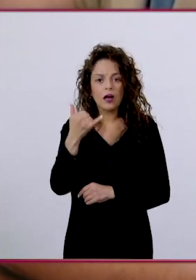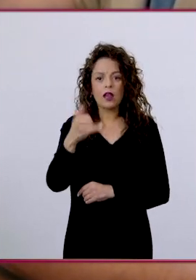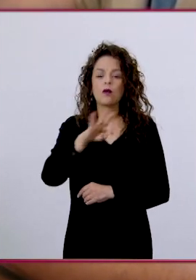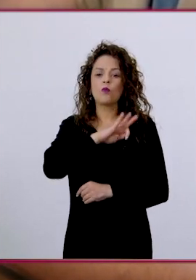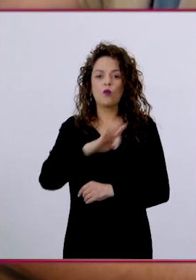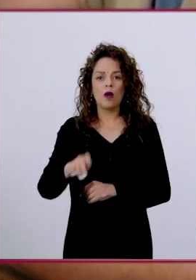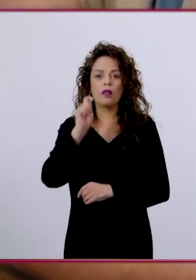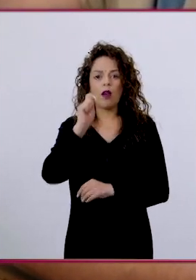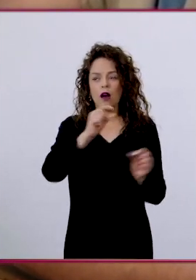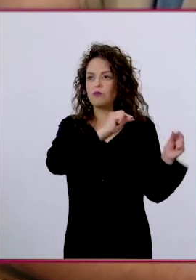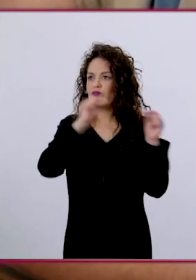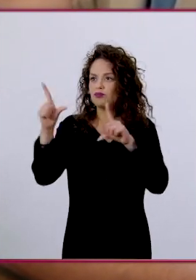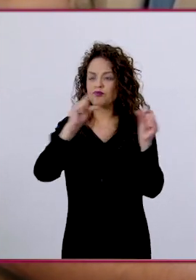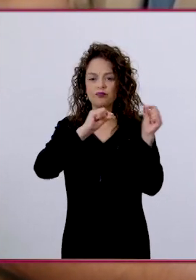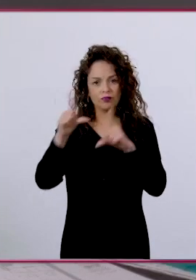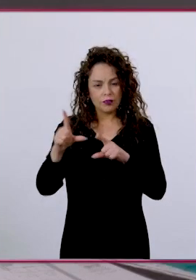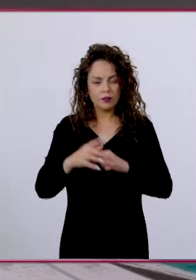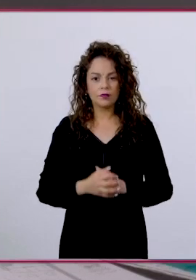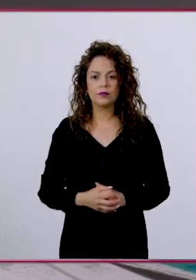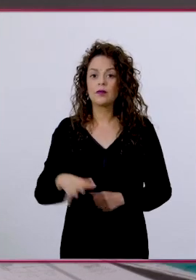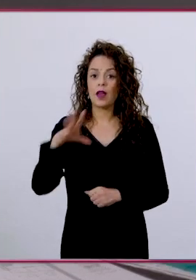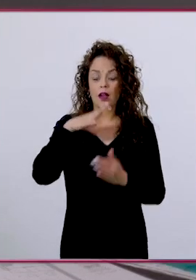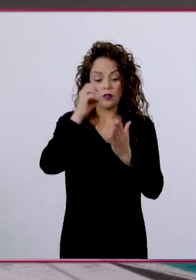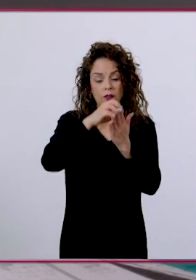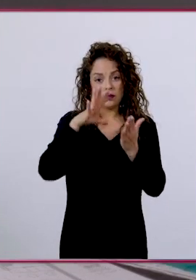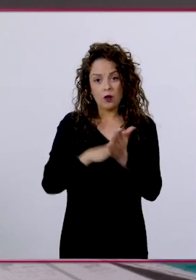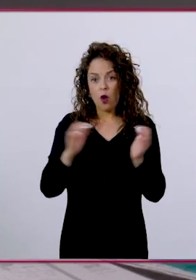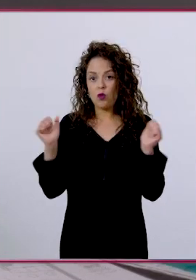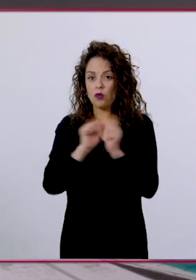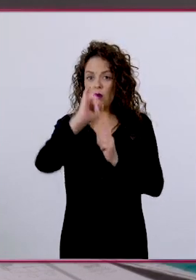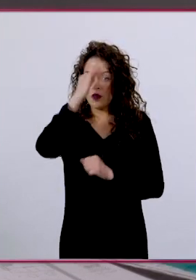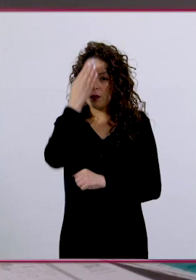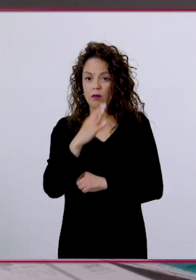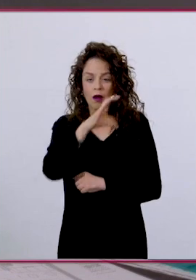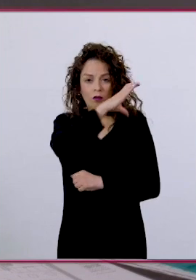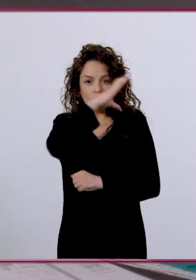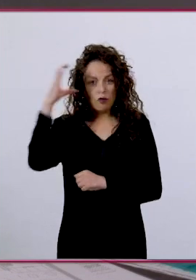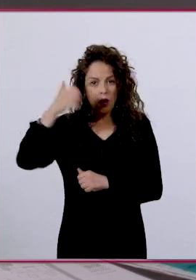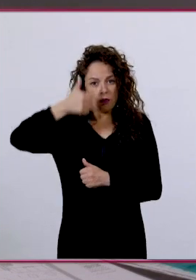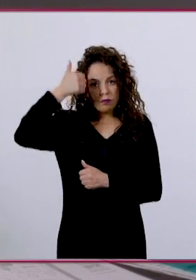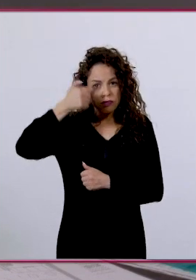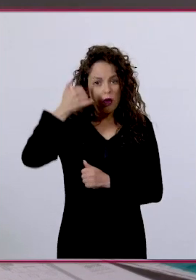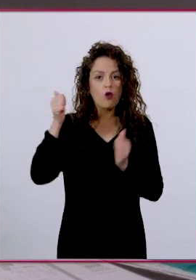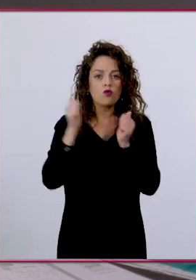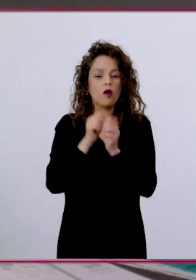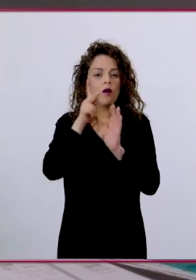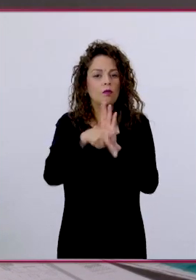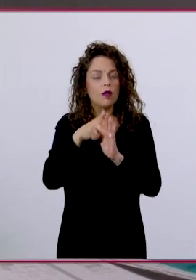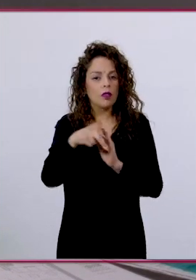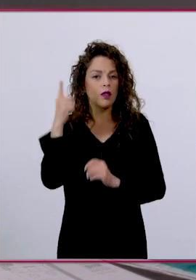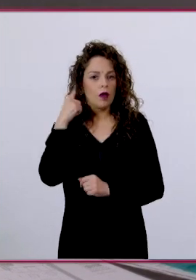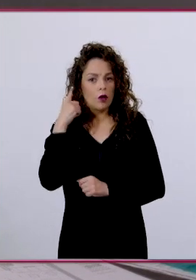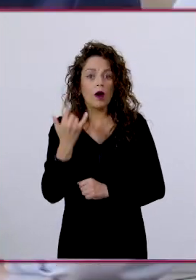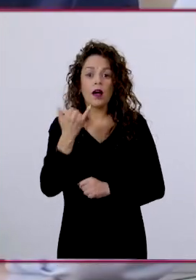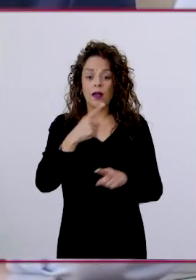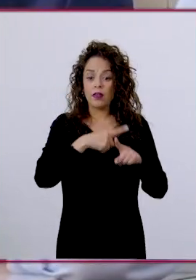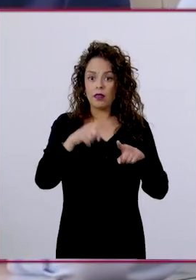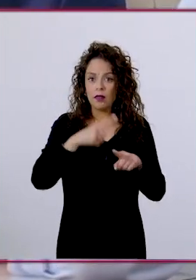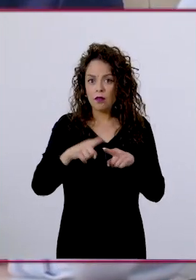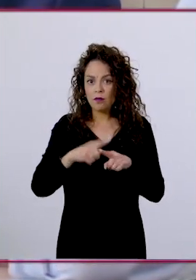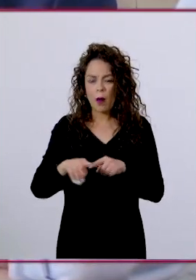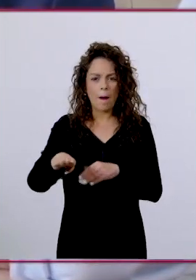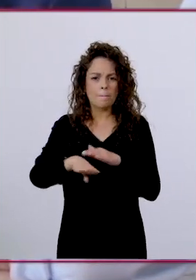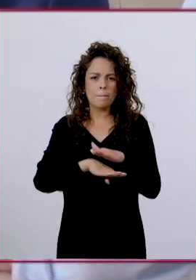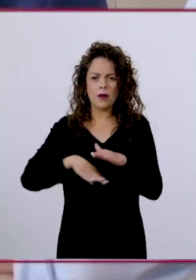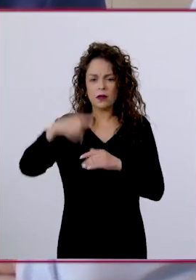presentaciones, dispositivos para hacer registro fotográfico y audiovisual, además de dispositivos y herramientas básicas